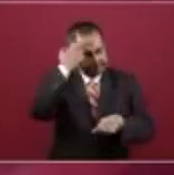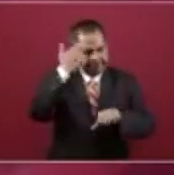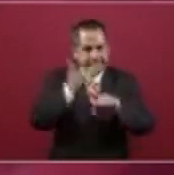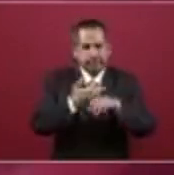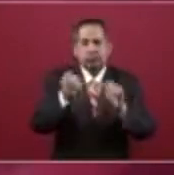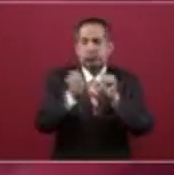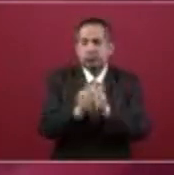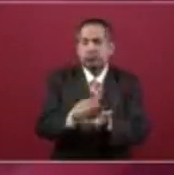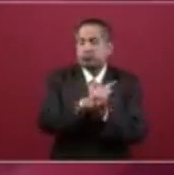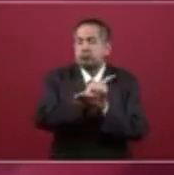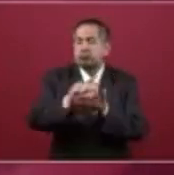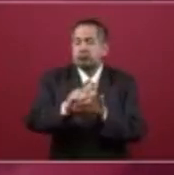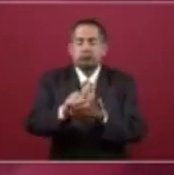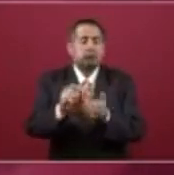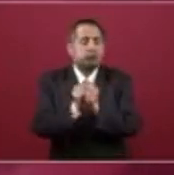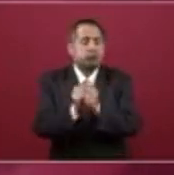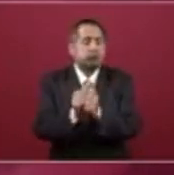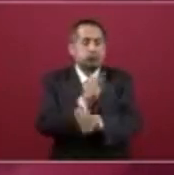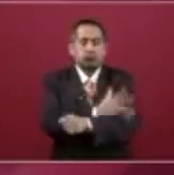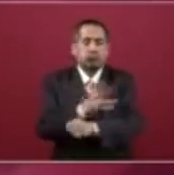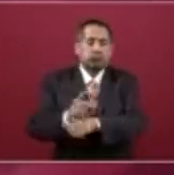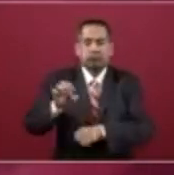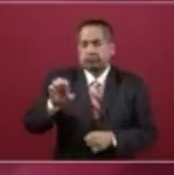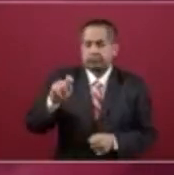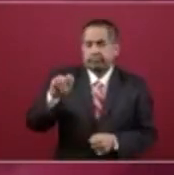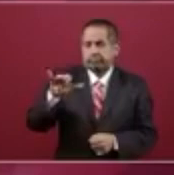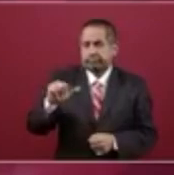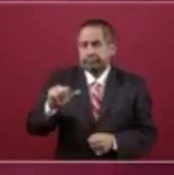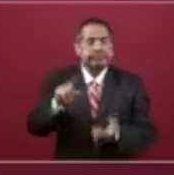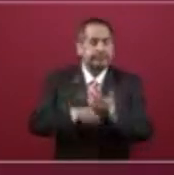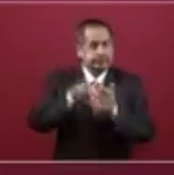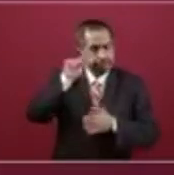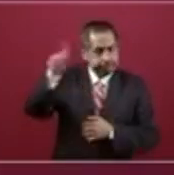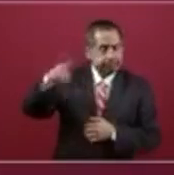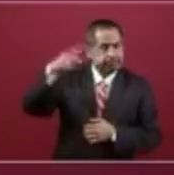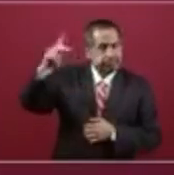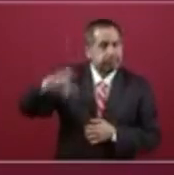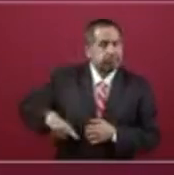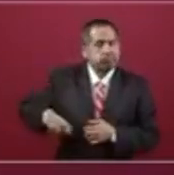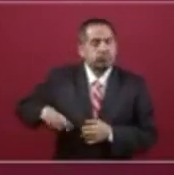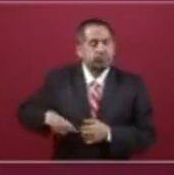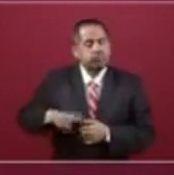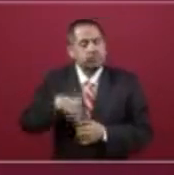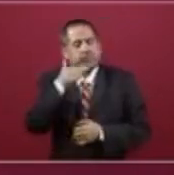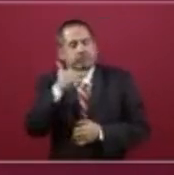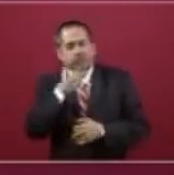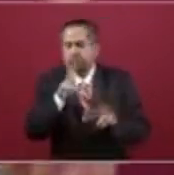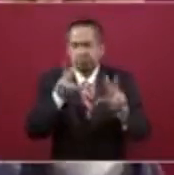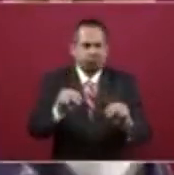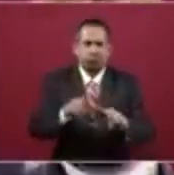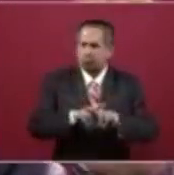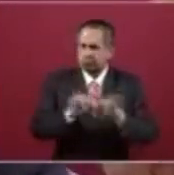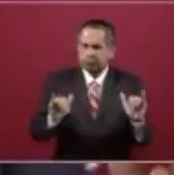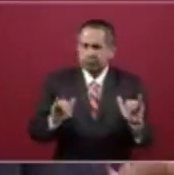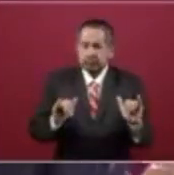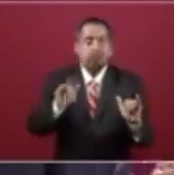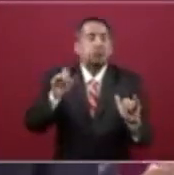que tengan dimensión ética y cuyos gobiernos no toleren la corrupción ni